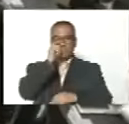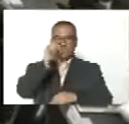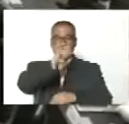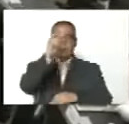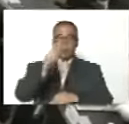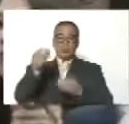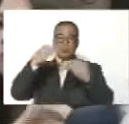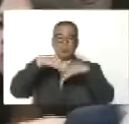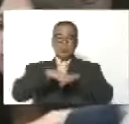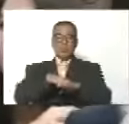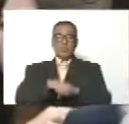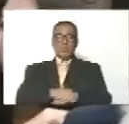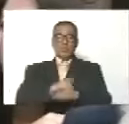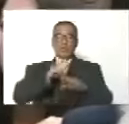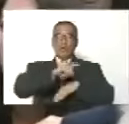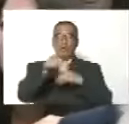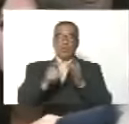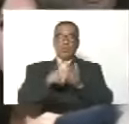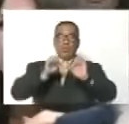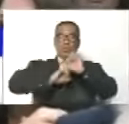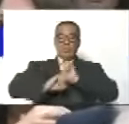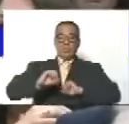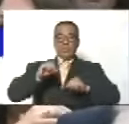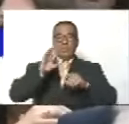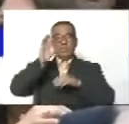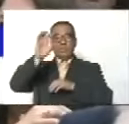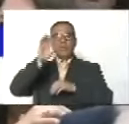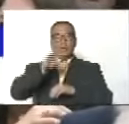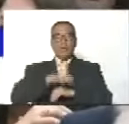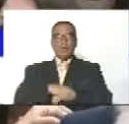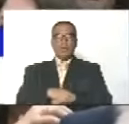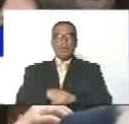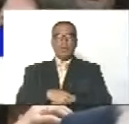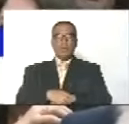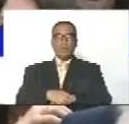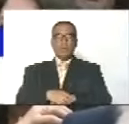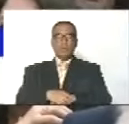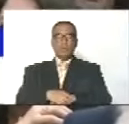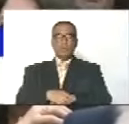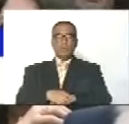artista integral, defensor de la patria,